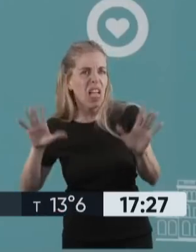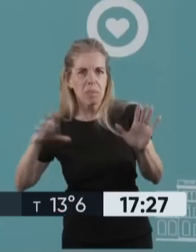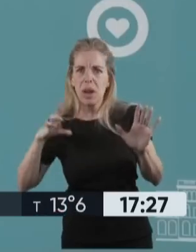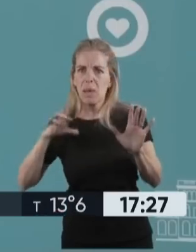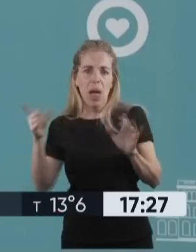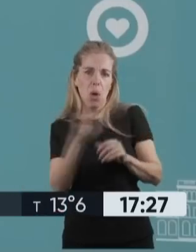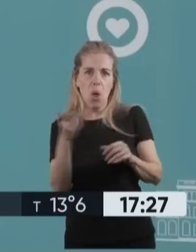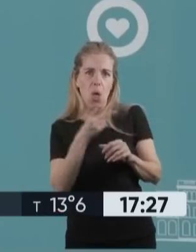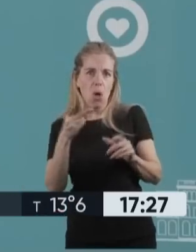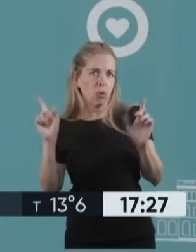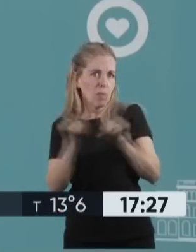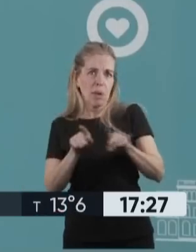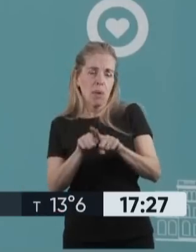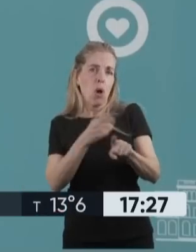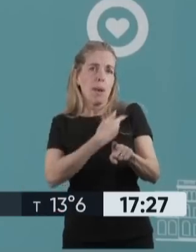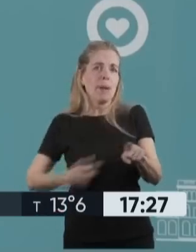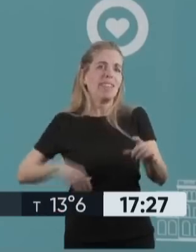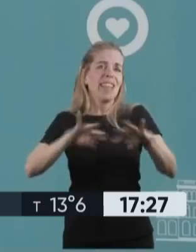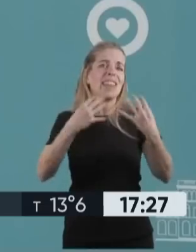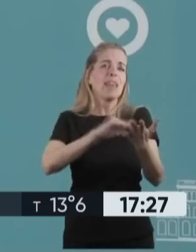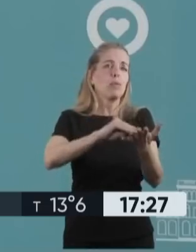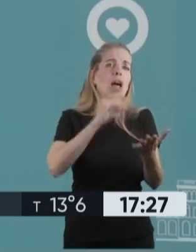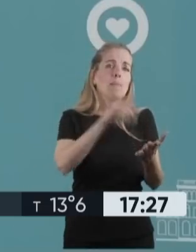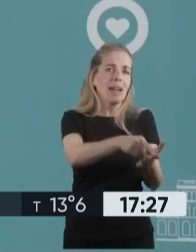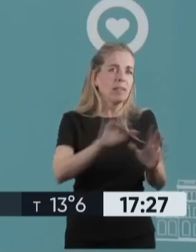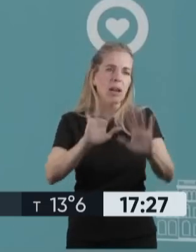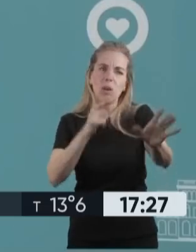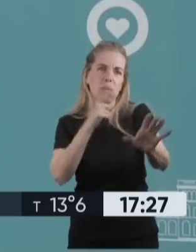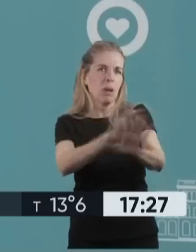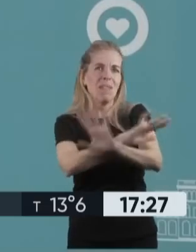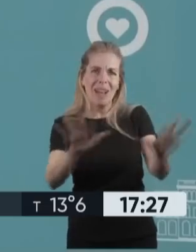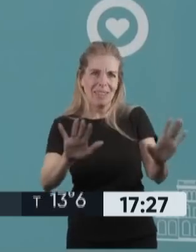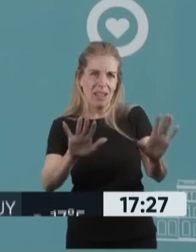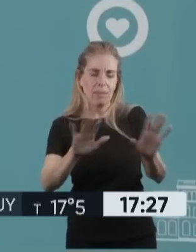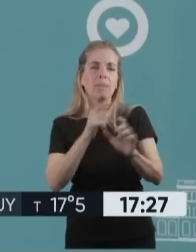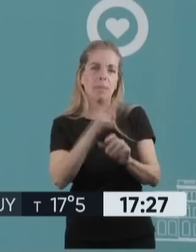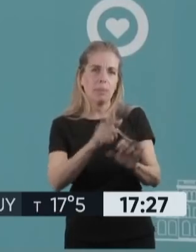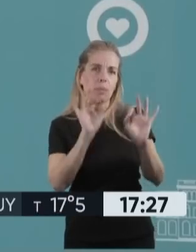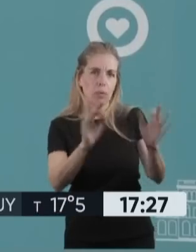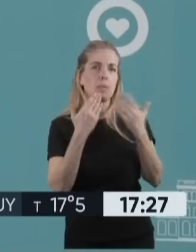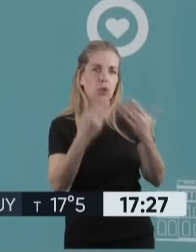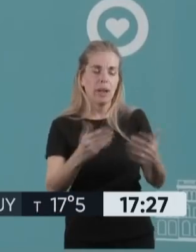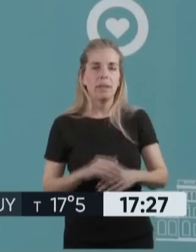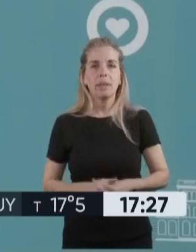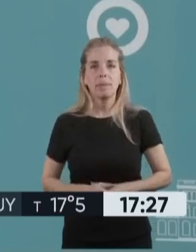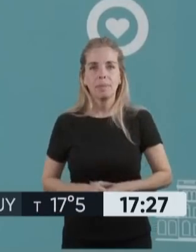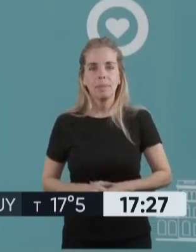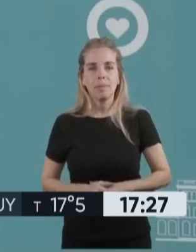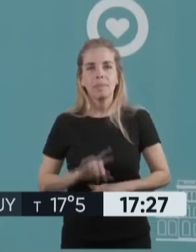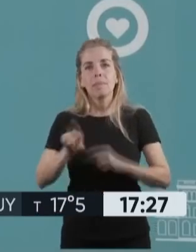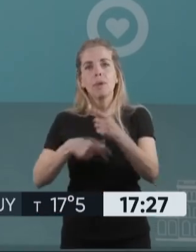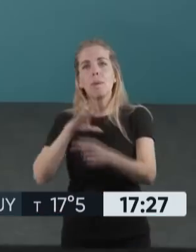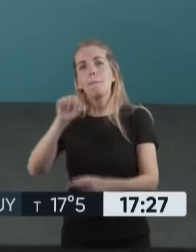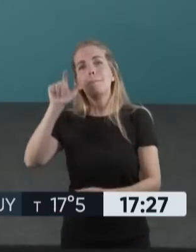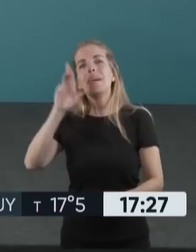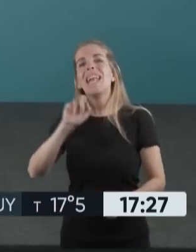con el presidente de la Cámara de Diputados. No, me parece que hasta ahí llegó la respuesta. Muchas gracias, Ignacio. Juan Pablo Peralta,